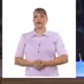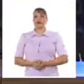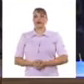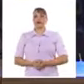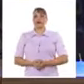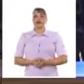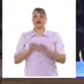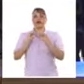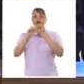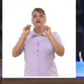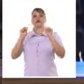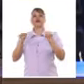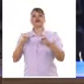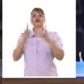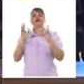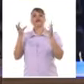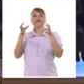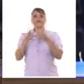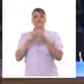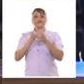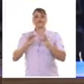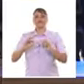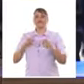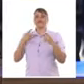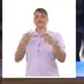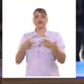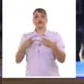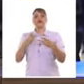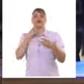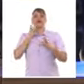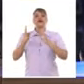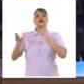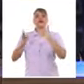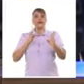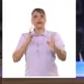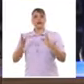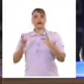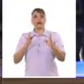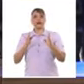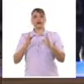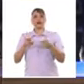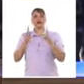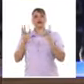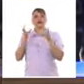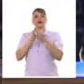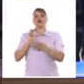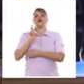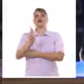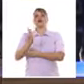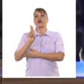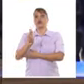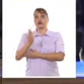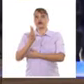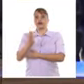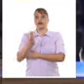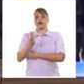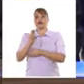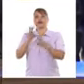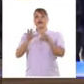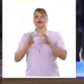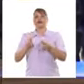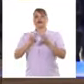Convocar una sesión reanudada del periodo extraordinario de sesiones de emergencia de la Asamblea